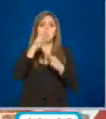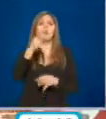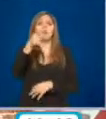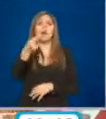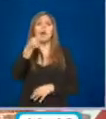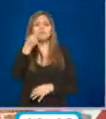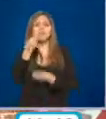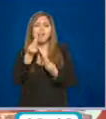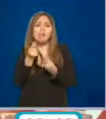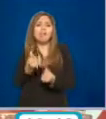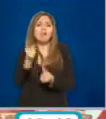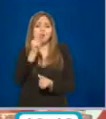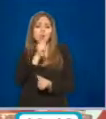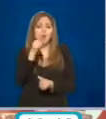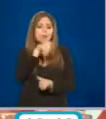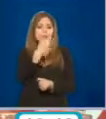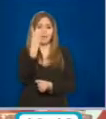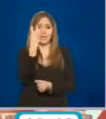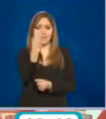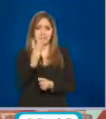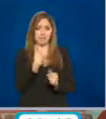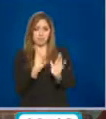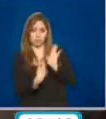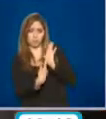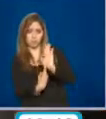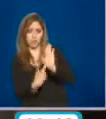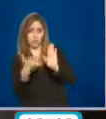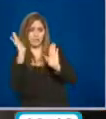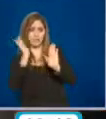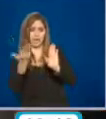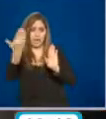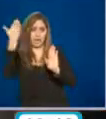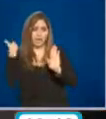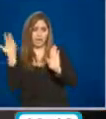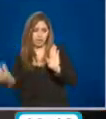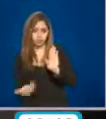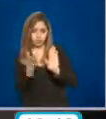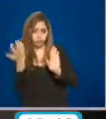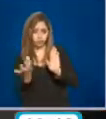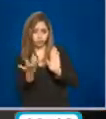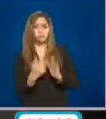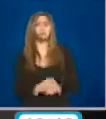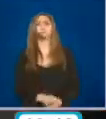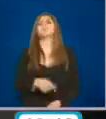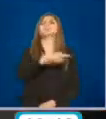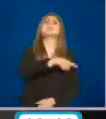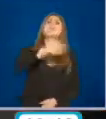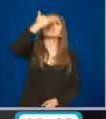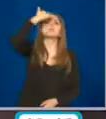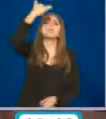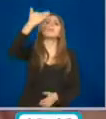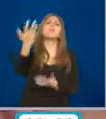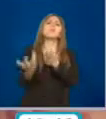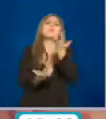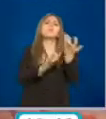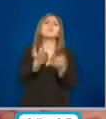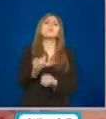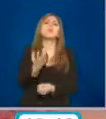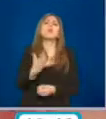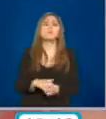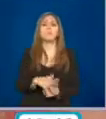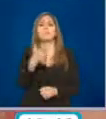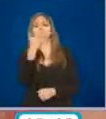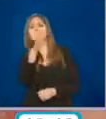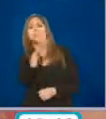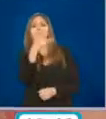Entonces, esta es la apariencia que debe de tener. Yo aquí ya tengo unas poquitas blanqueadas. Oye, pero entonces, ¿cuánto tiempo llevaría el proceso de...? Aproximadamente son como unos